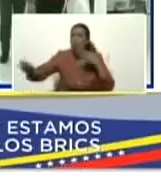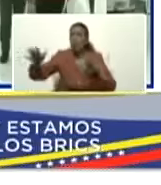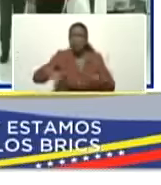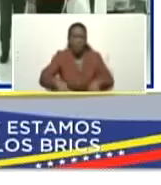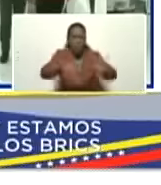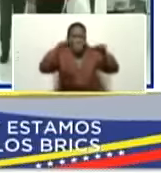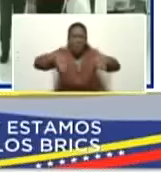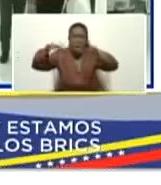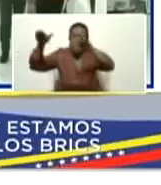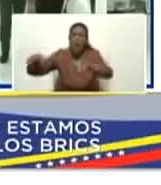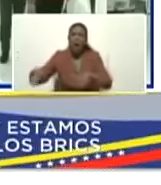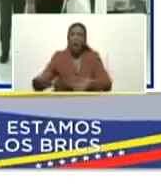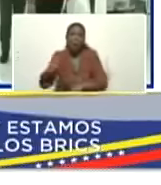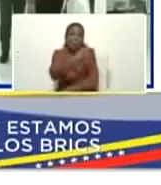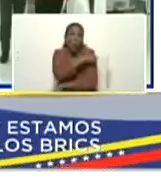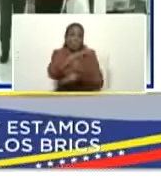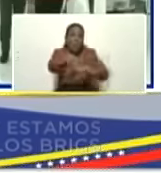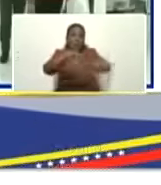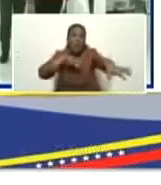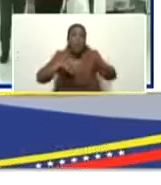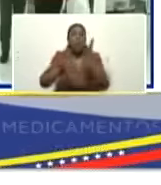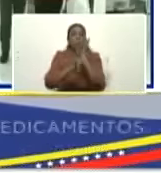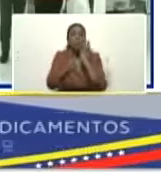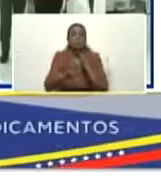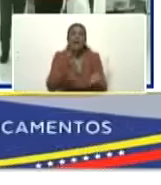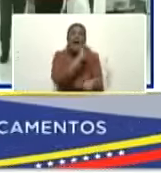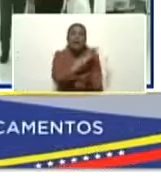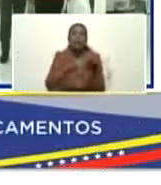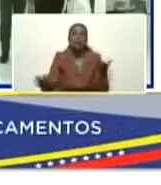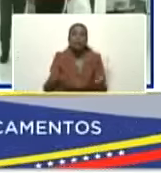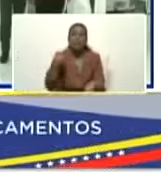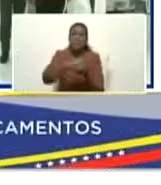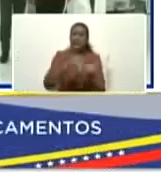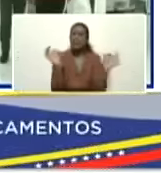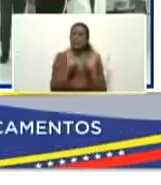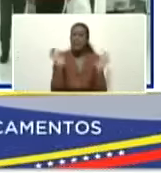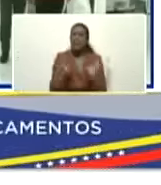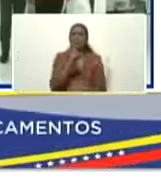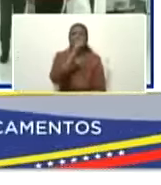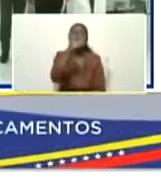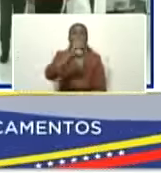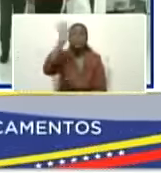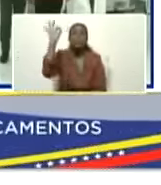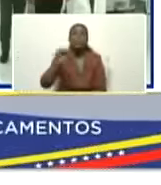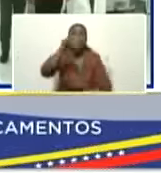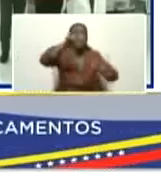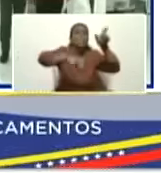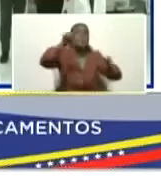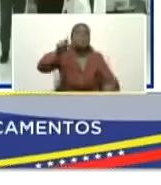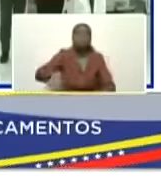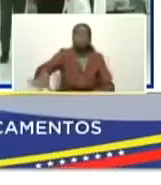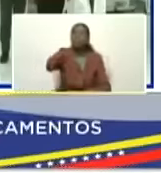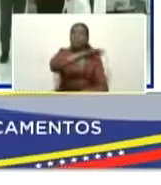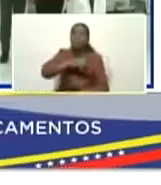vacunas cuando hubo que vacunar al pueblo y vacunamos gratuitamente al 100% de la población.